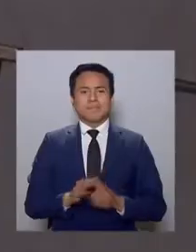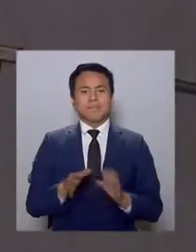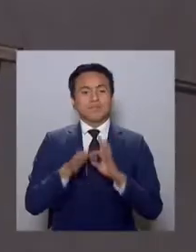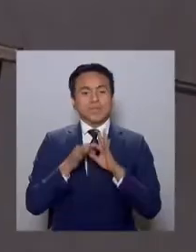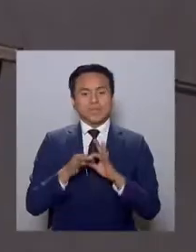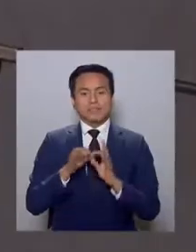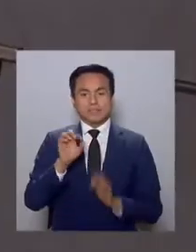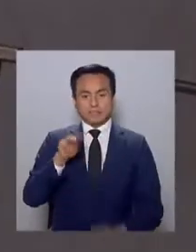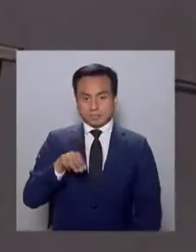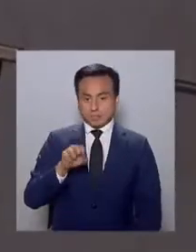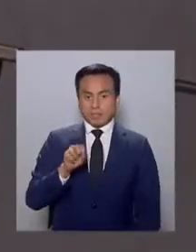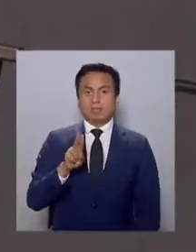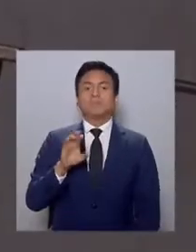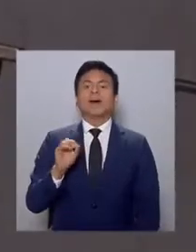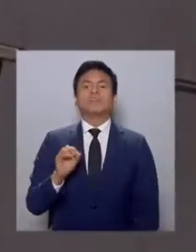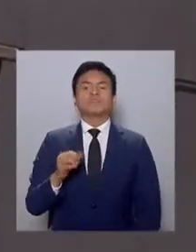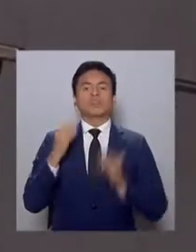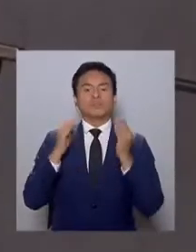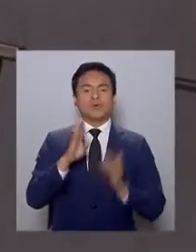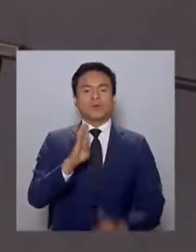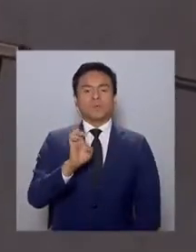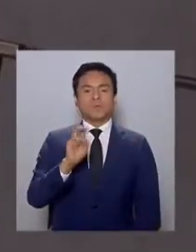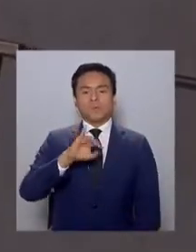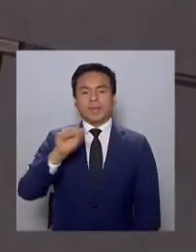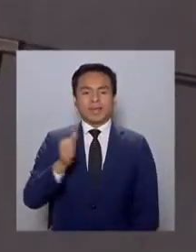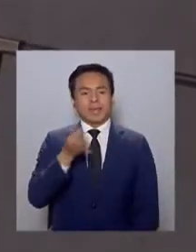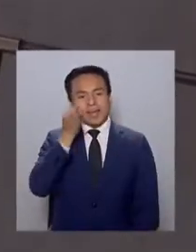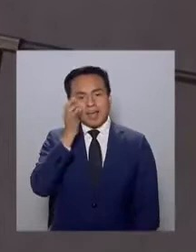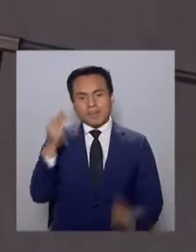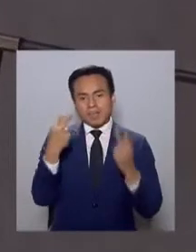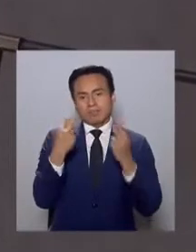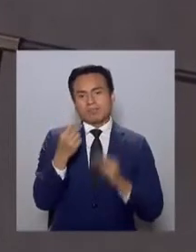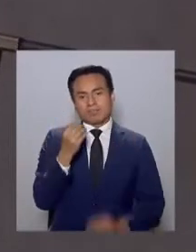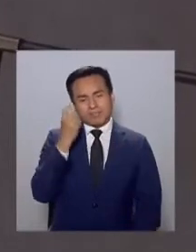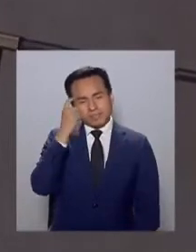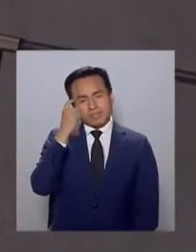Muchas gracias, Mario, y un saludo a Benja, que me imagino que también nos debe estar viendo ahí.